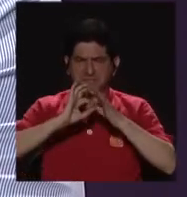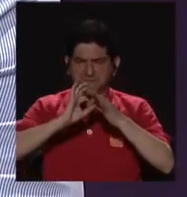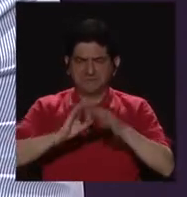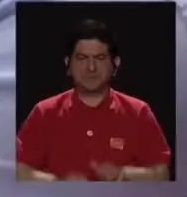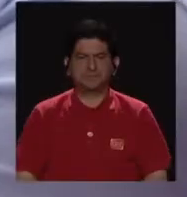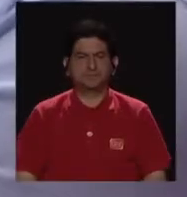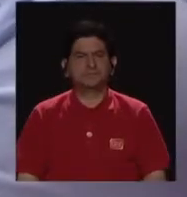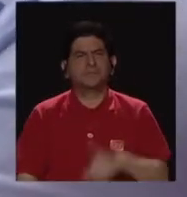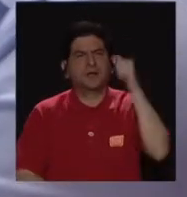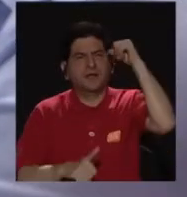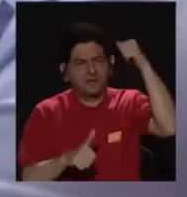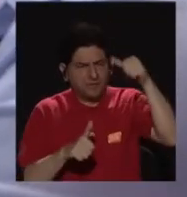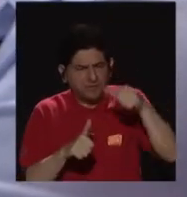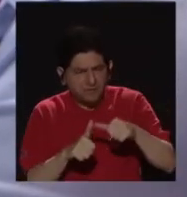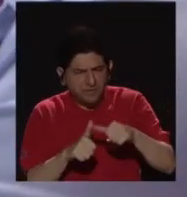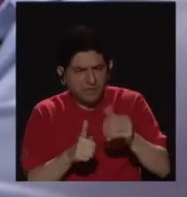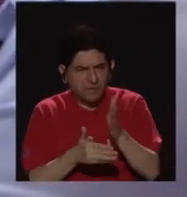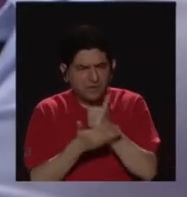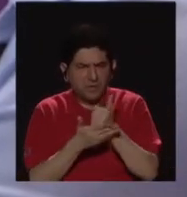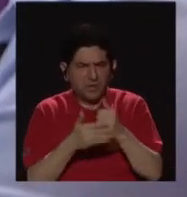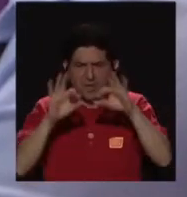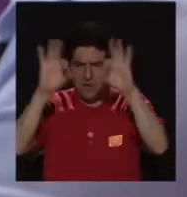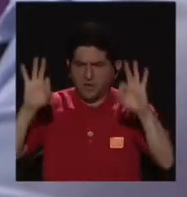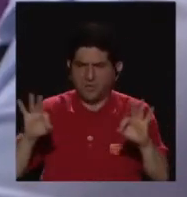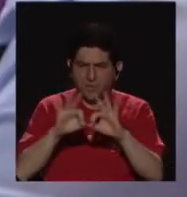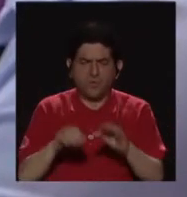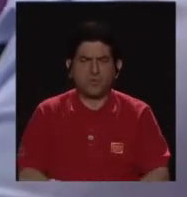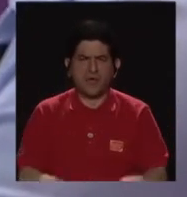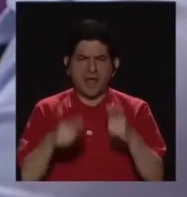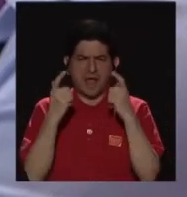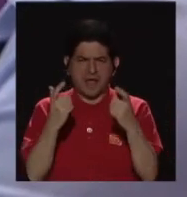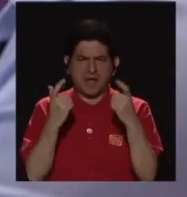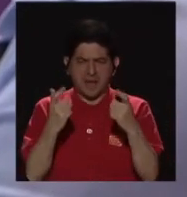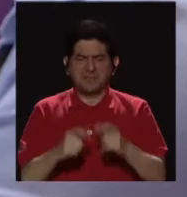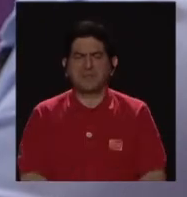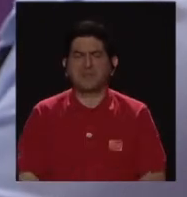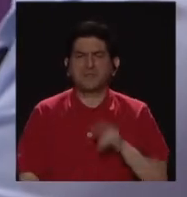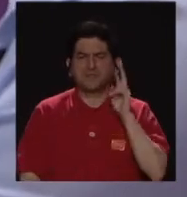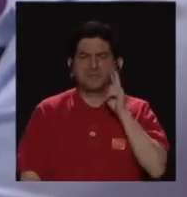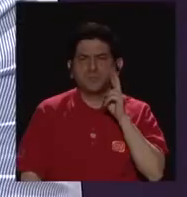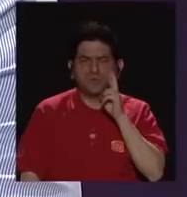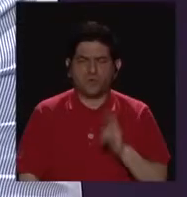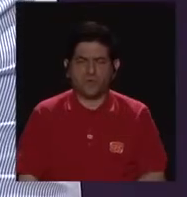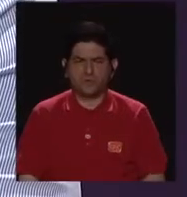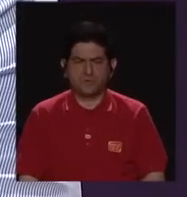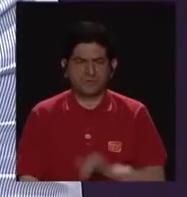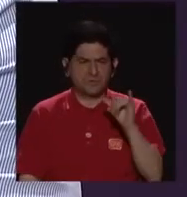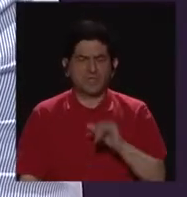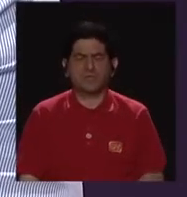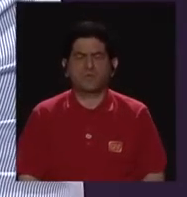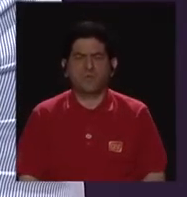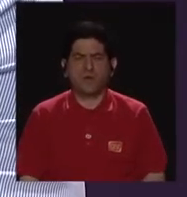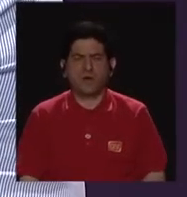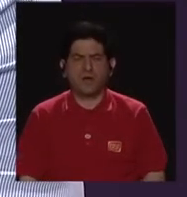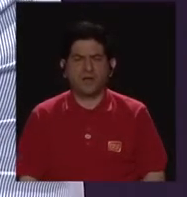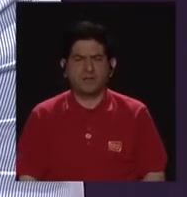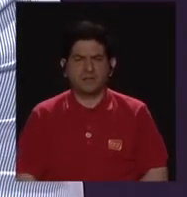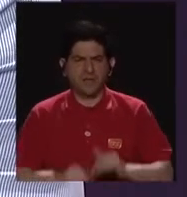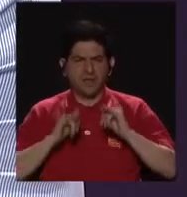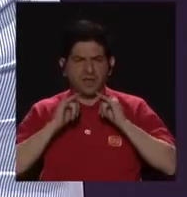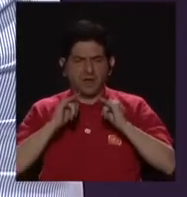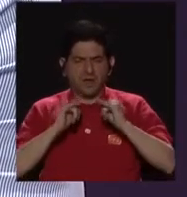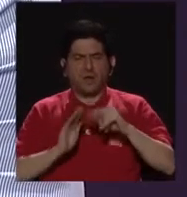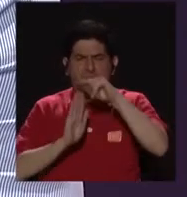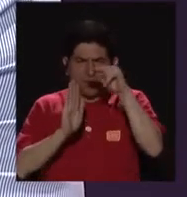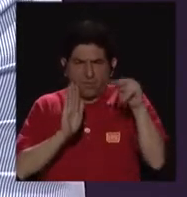recuerdo algunas algunas imágenes se hablaba de capitalismo rosa de pin washing de como normatividad nos